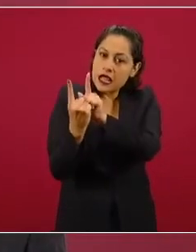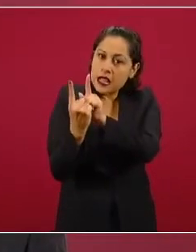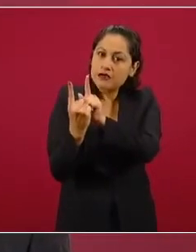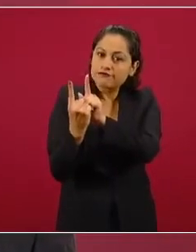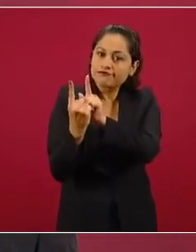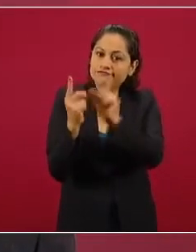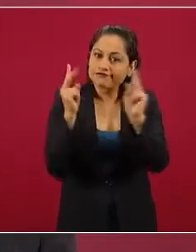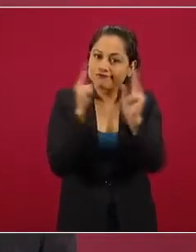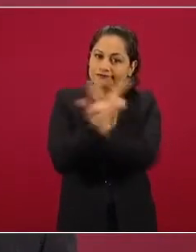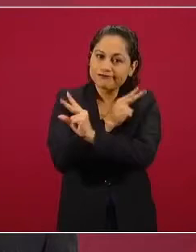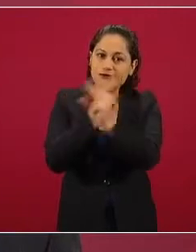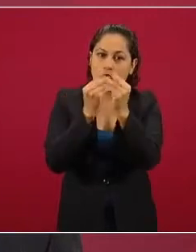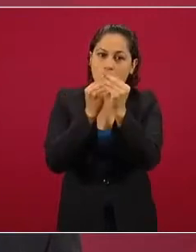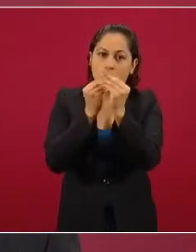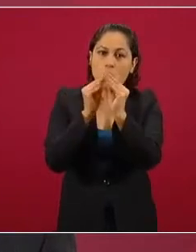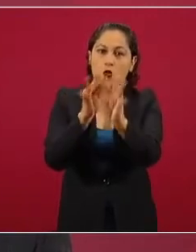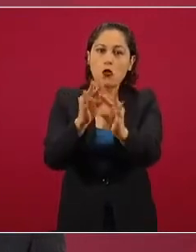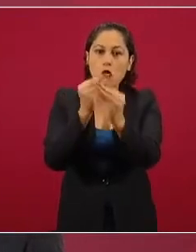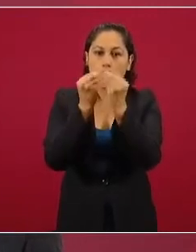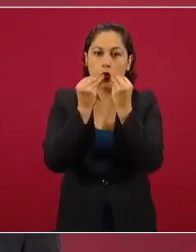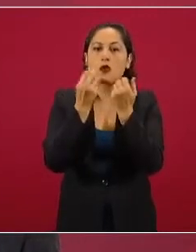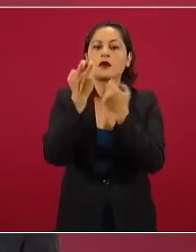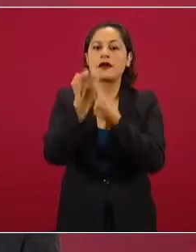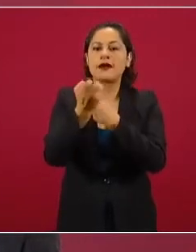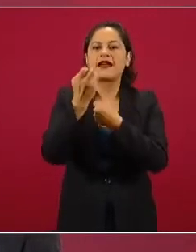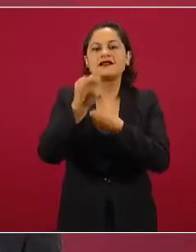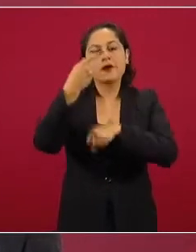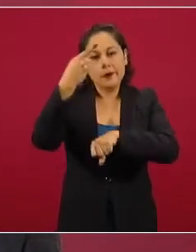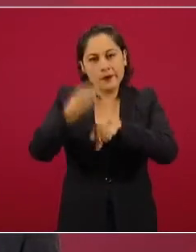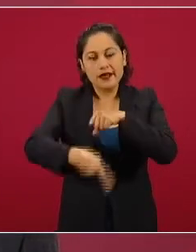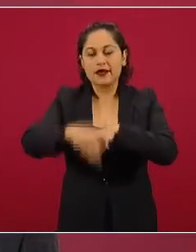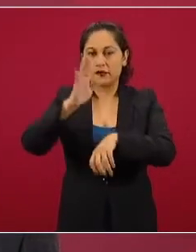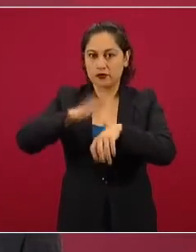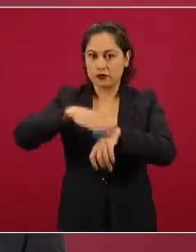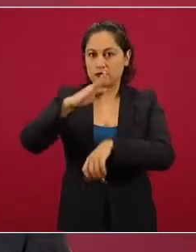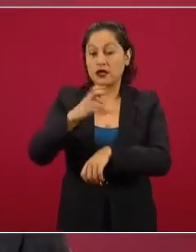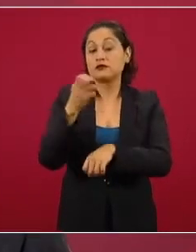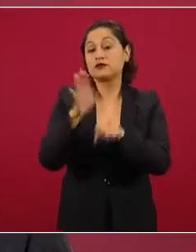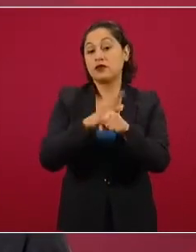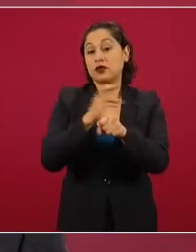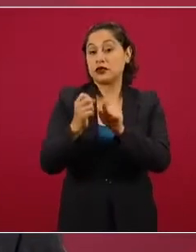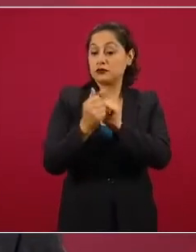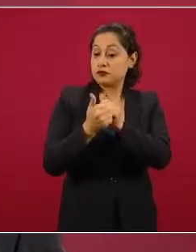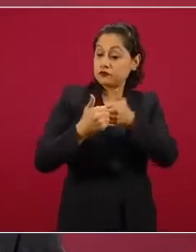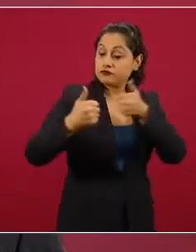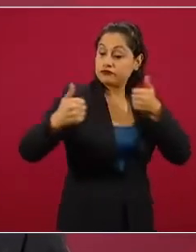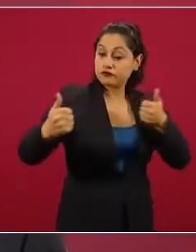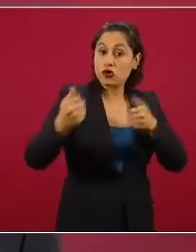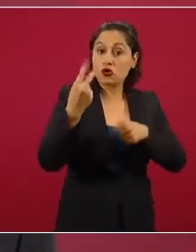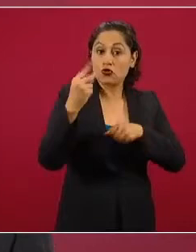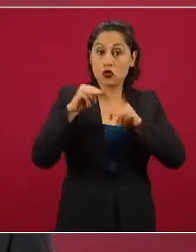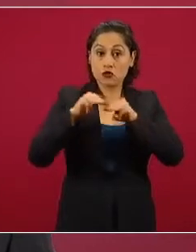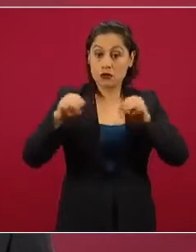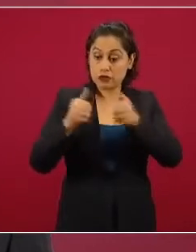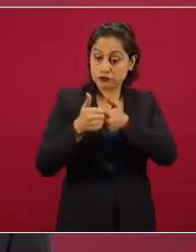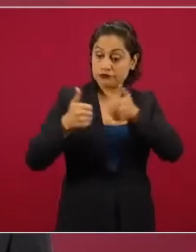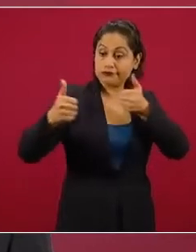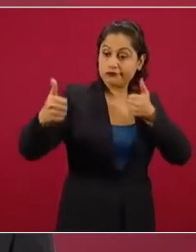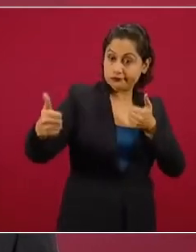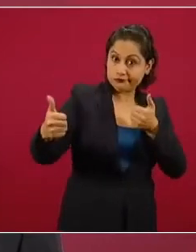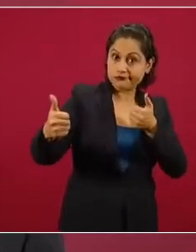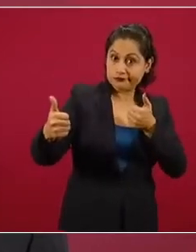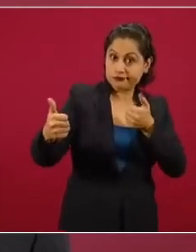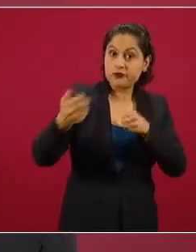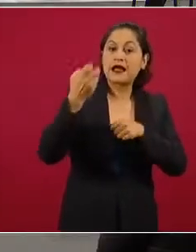metros o menos. Eso aumenta el peligro, aumenta el riesgo de contagio. Si mantenemos la sana distancia, precisamente por eso le llamamos